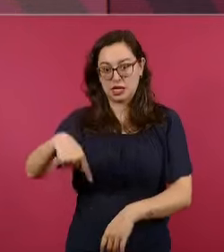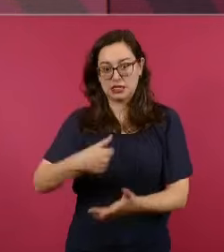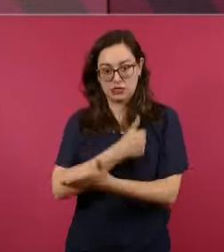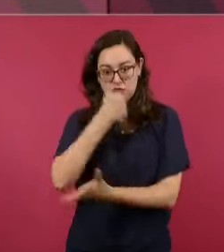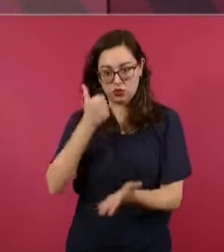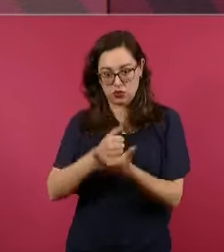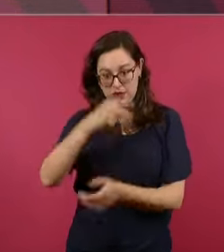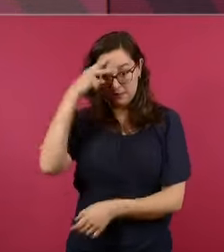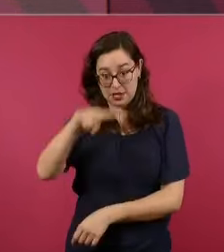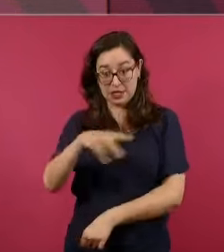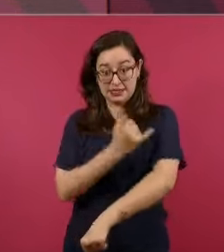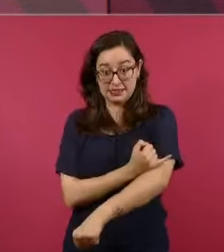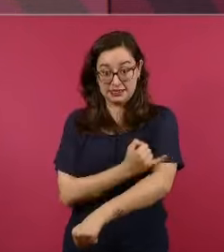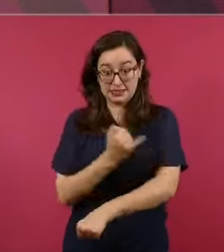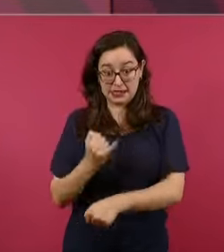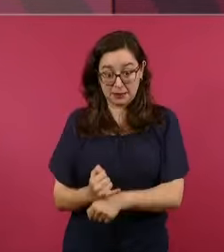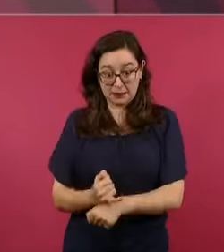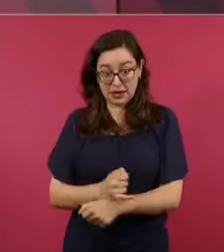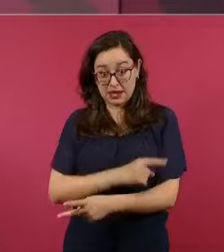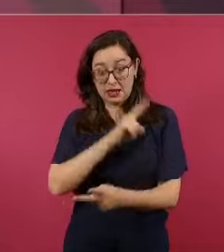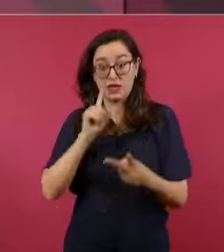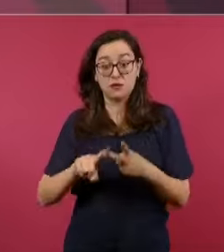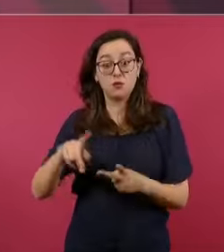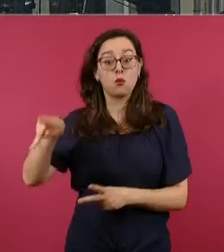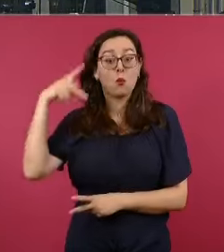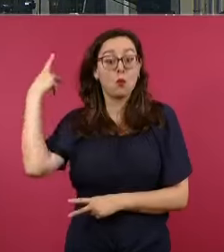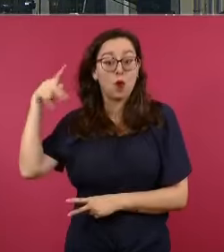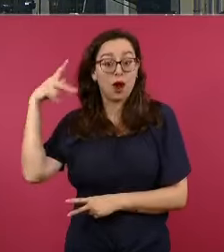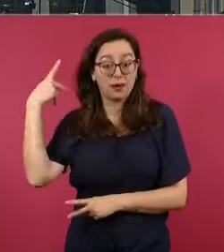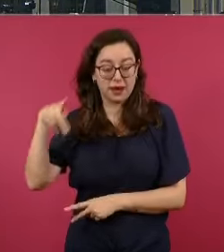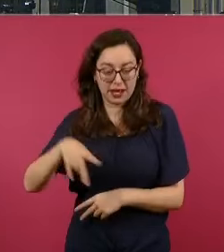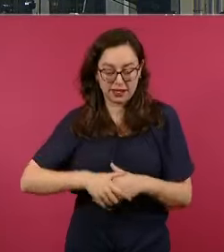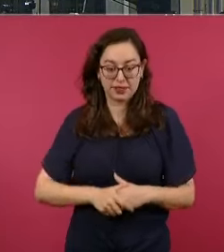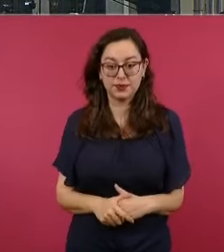de s Alejandro de Puebla el de San Alejandro de Puebla